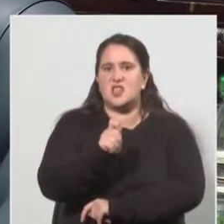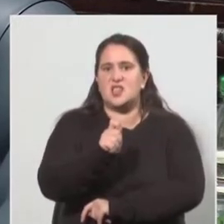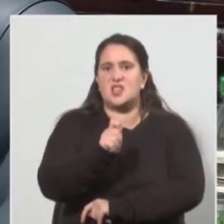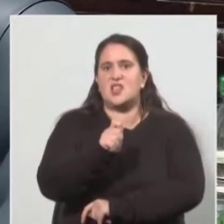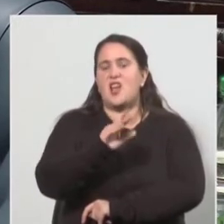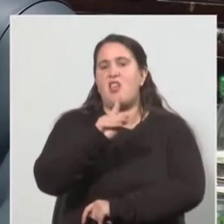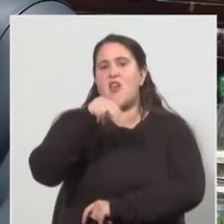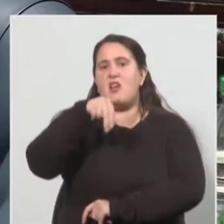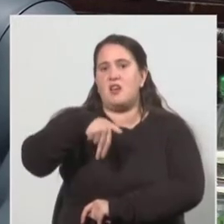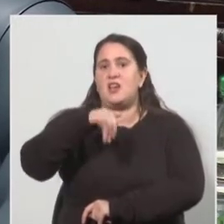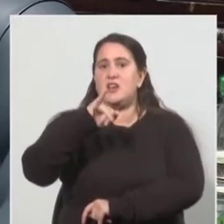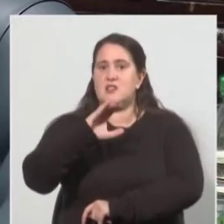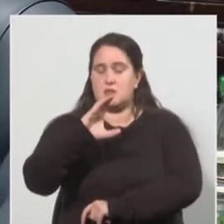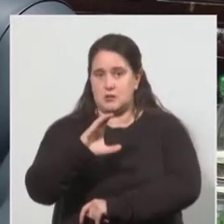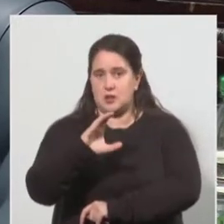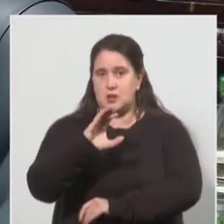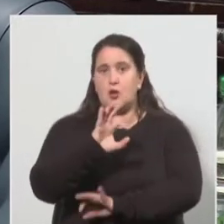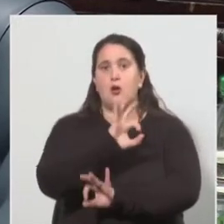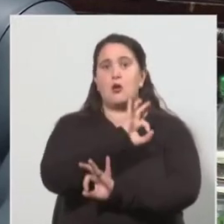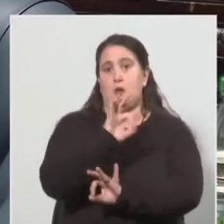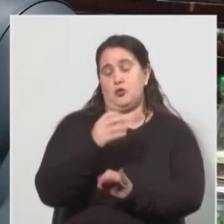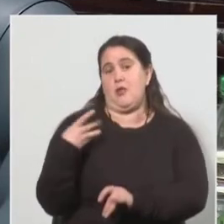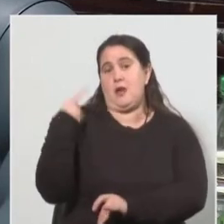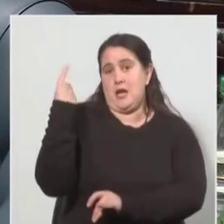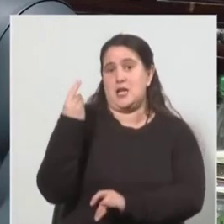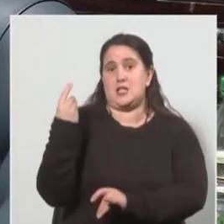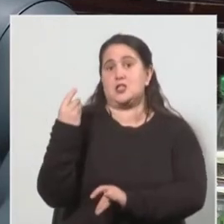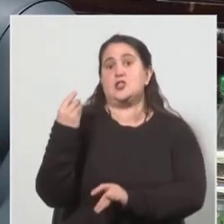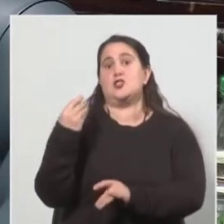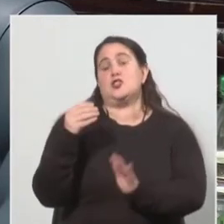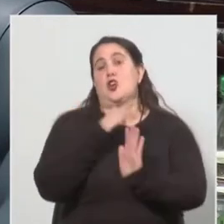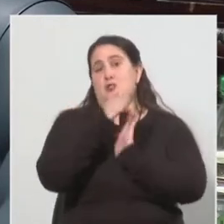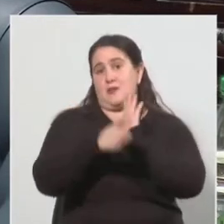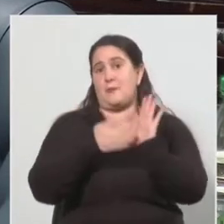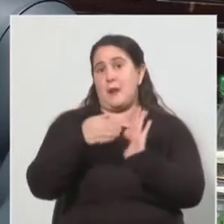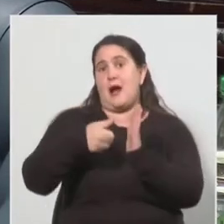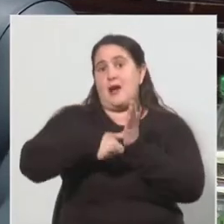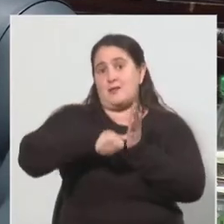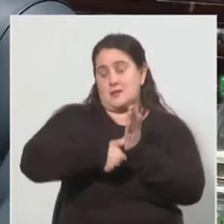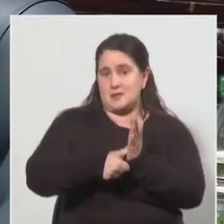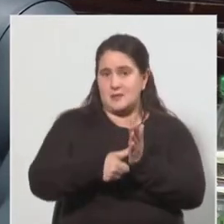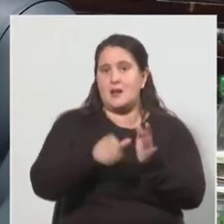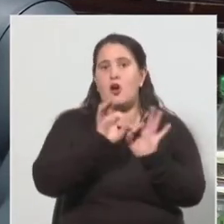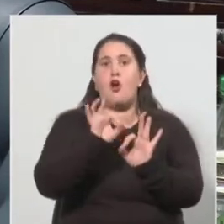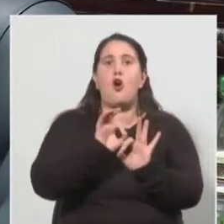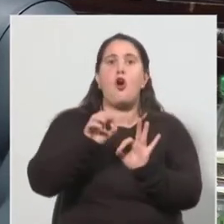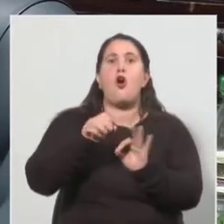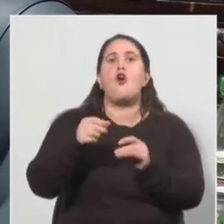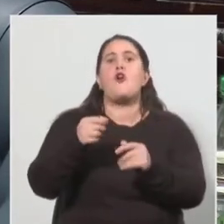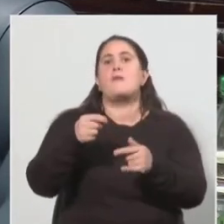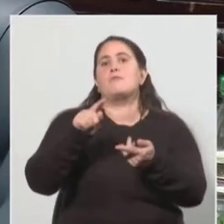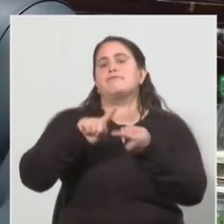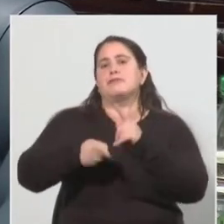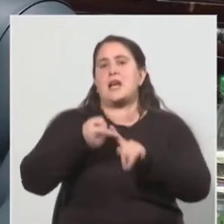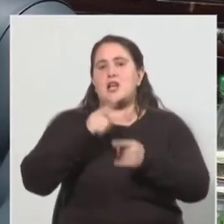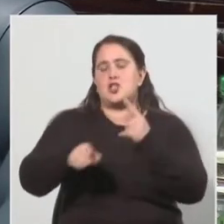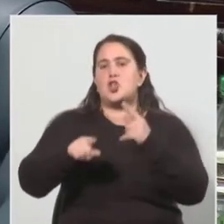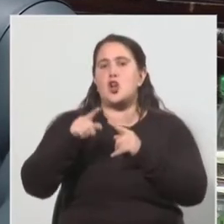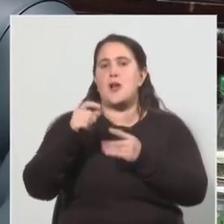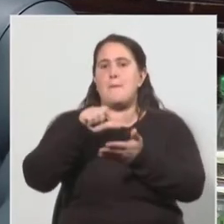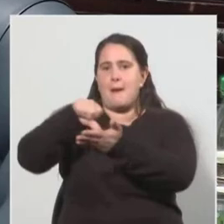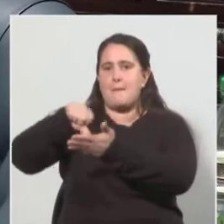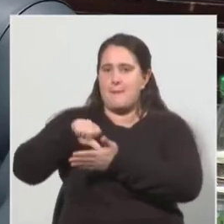de Identificación Civil o por el Ministerio de Relaciones Exteriores, en un caso cuando el pasaporte se da dentro